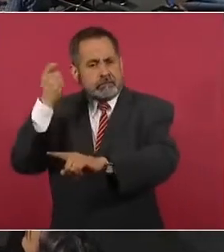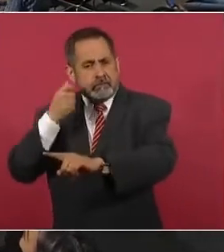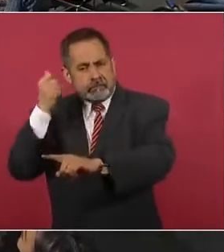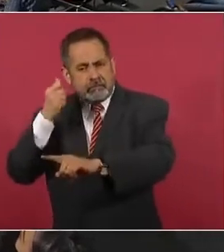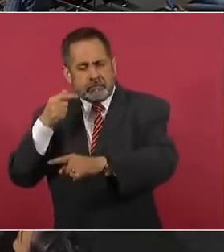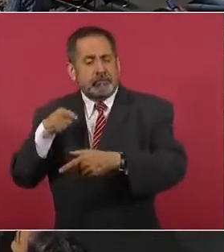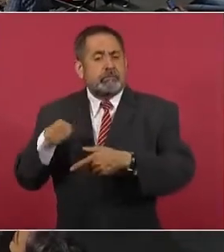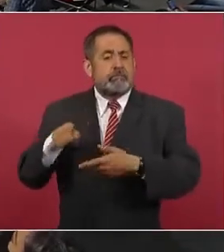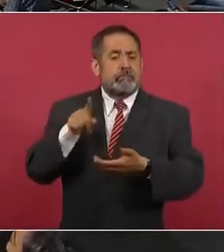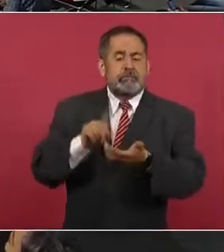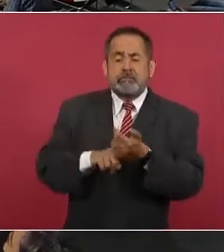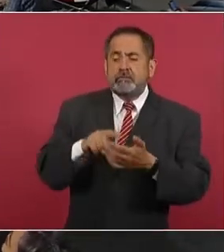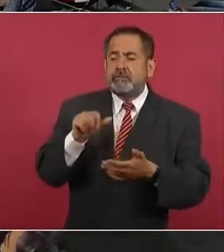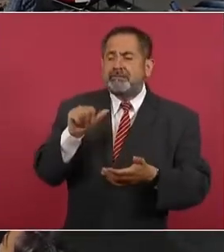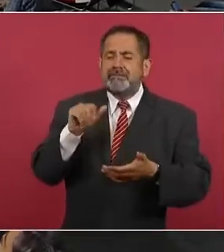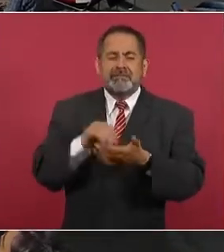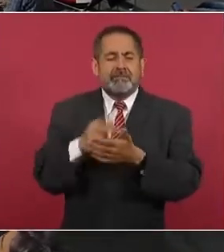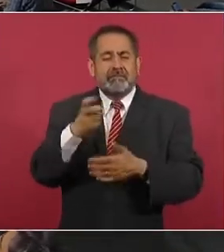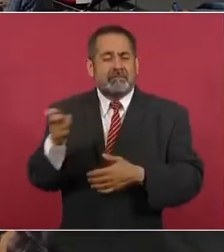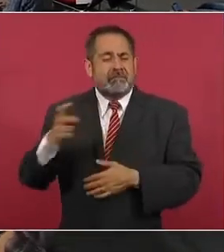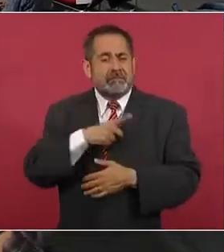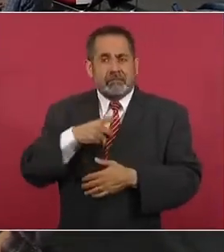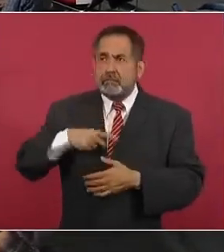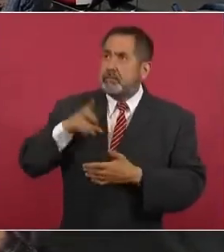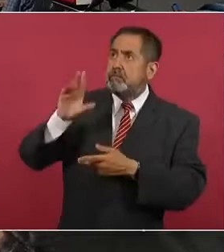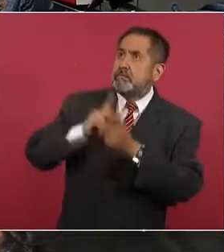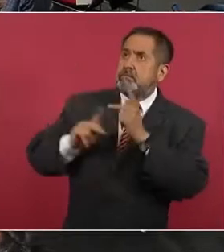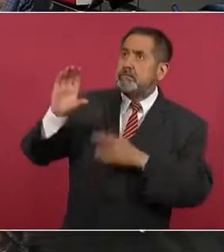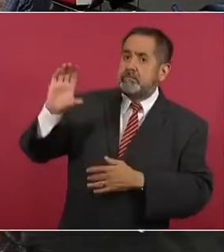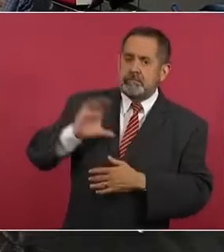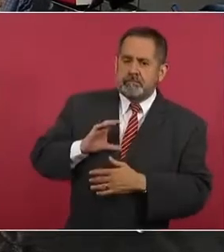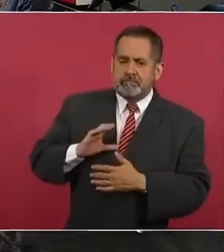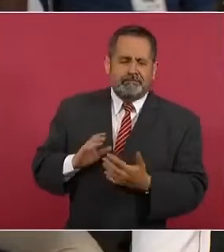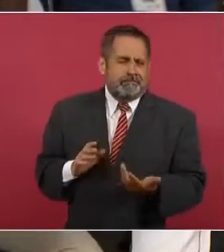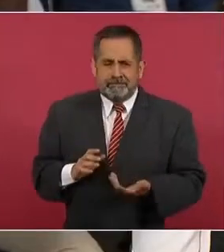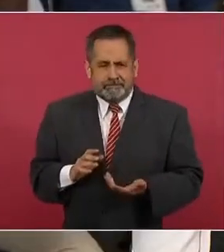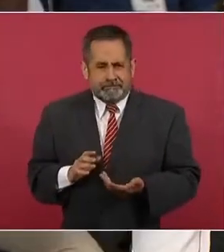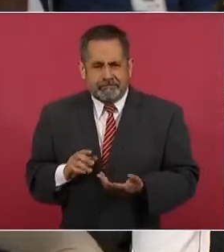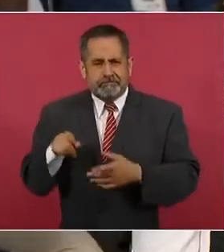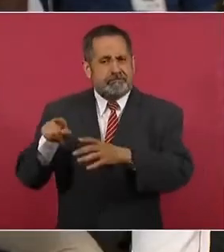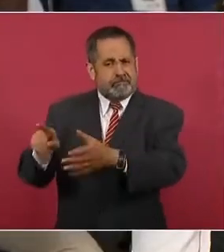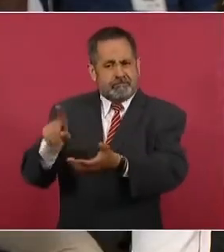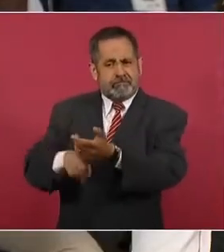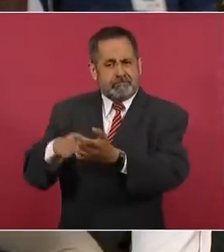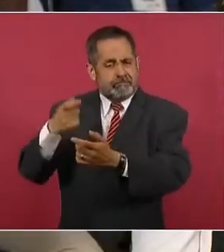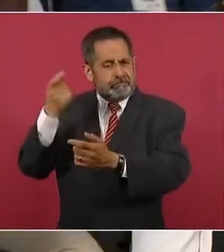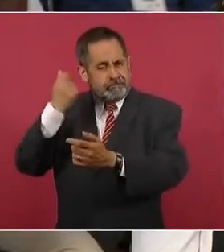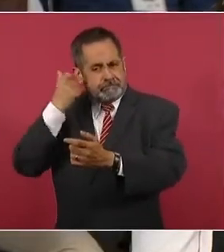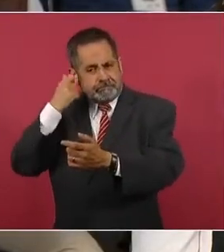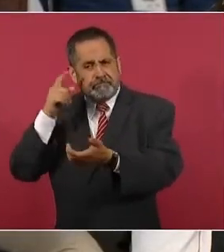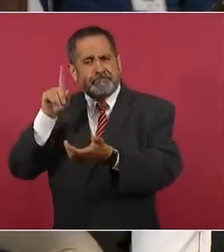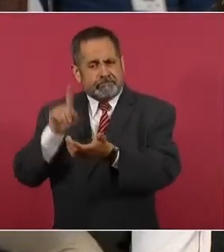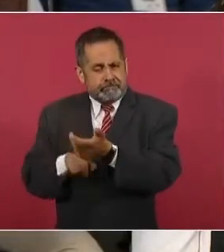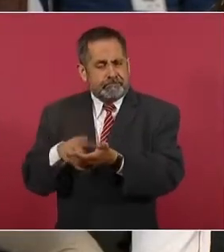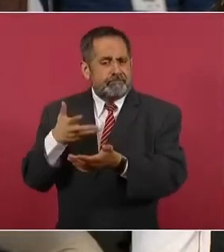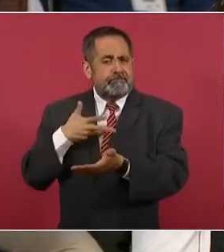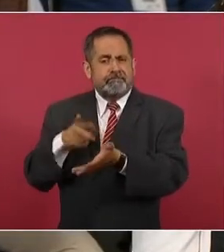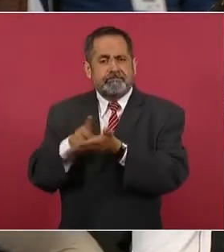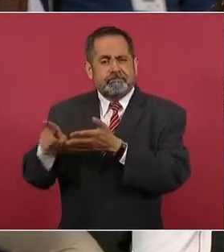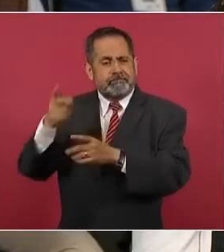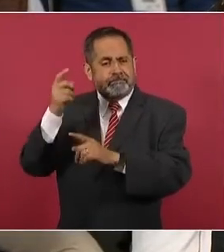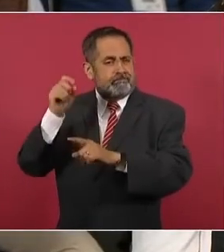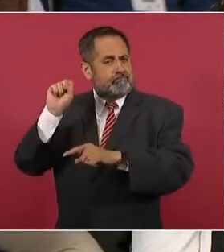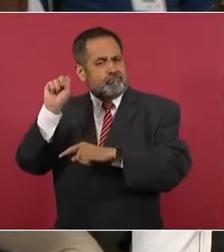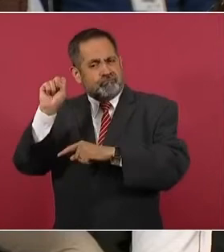deuda contraída. El fondo garantiza un derecho sindical, el de la jubilación de miles